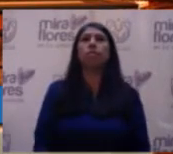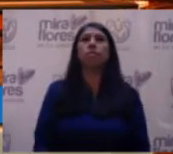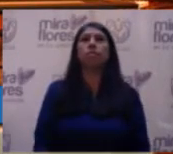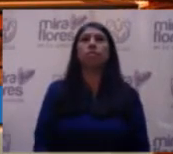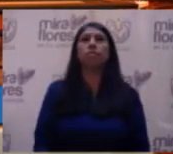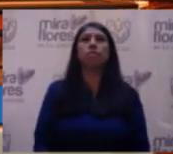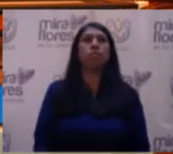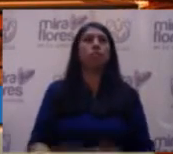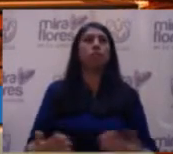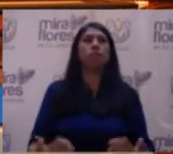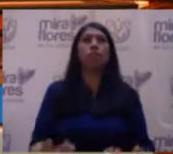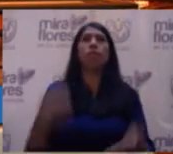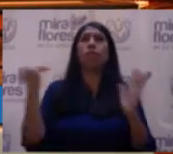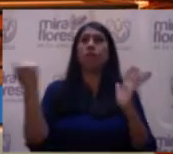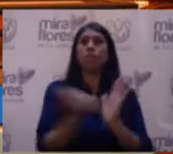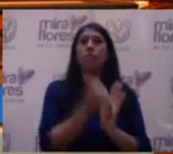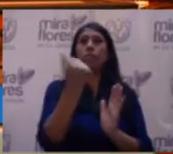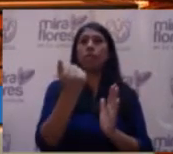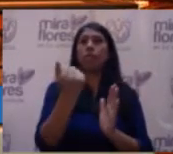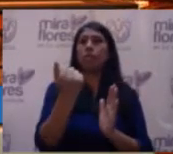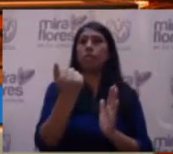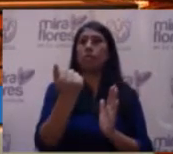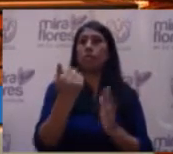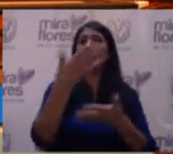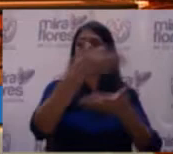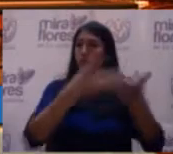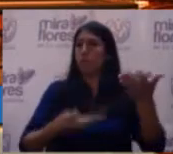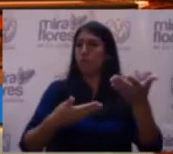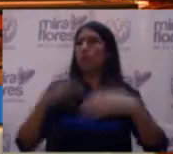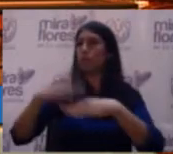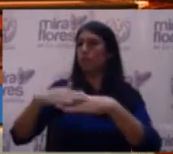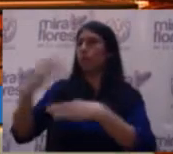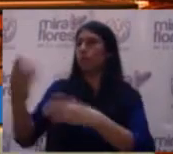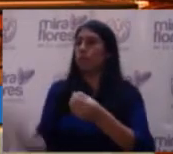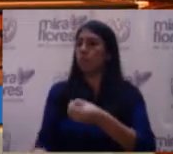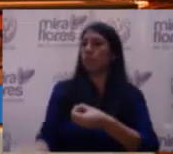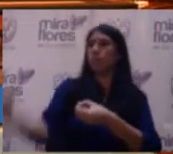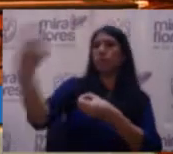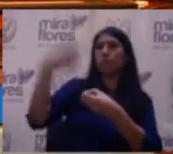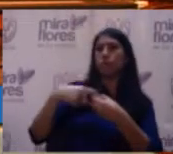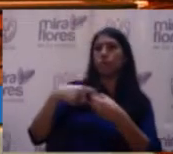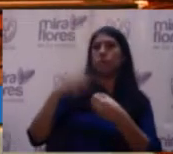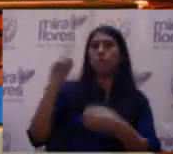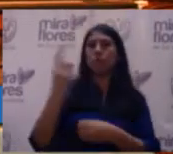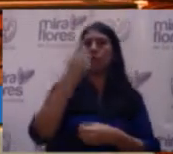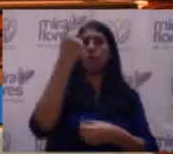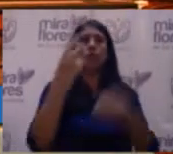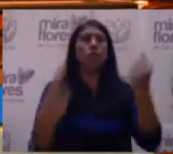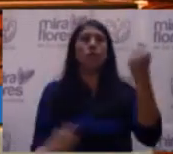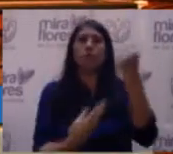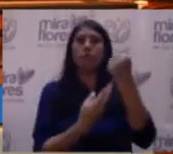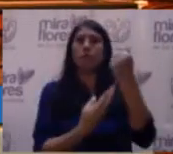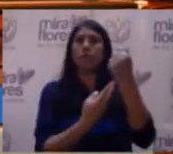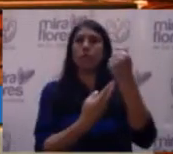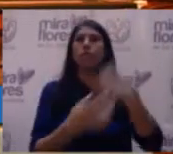Okay. Tenemos la aprobación del acta la dejamos para después. Primero vamos a incorporar a la regidora. Ok, señor